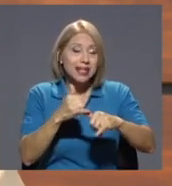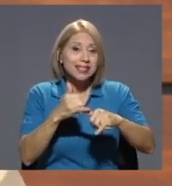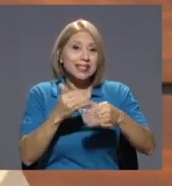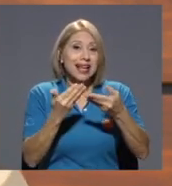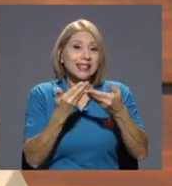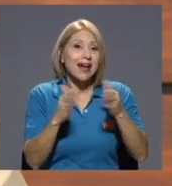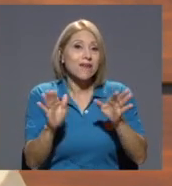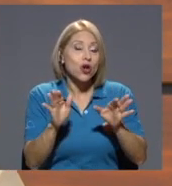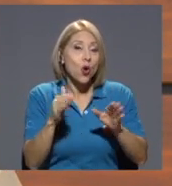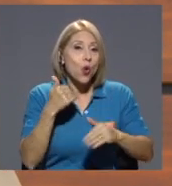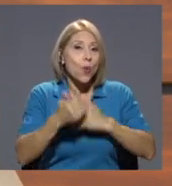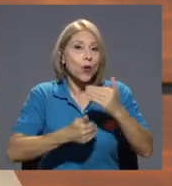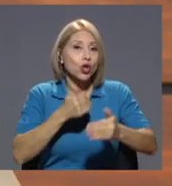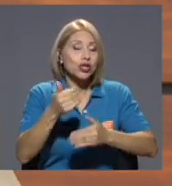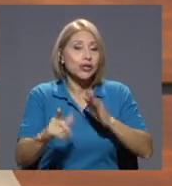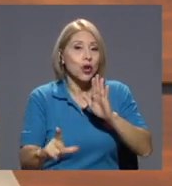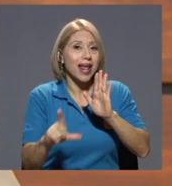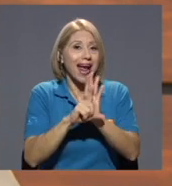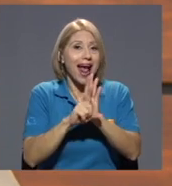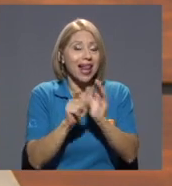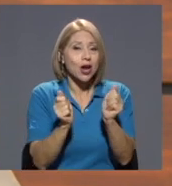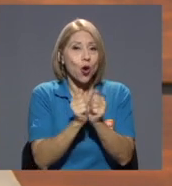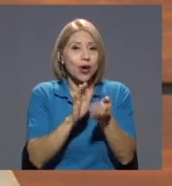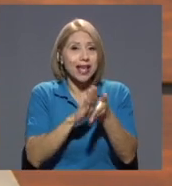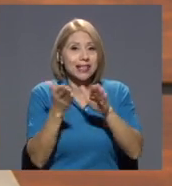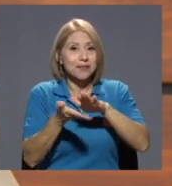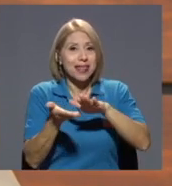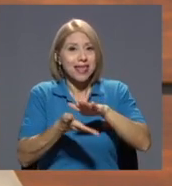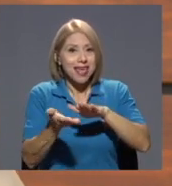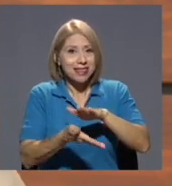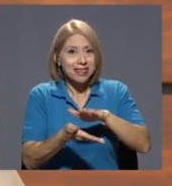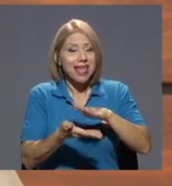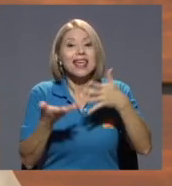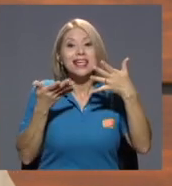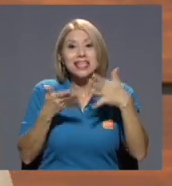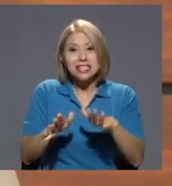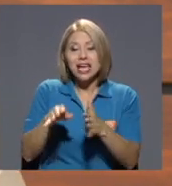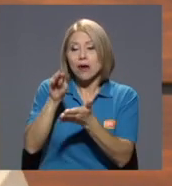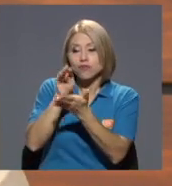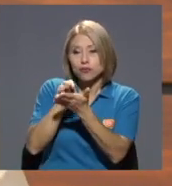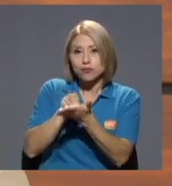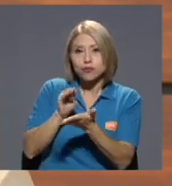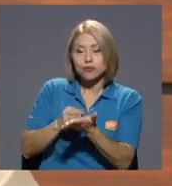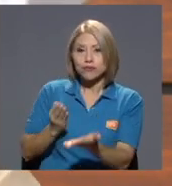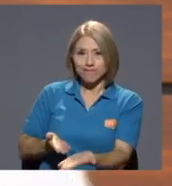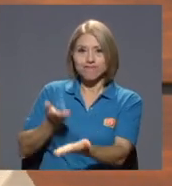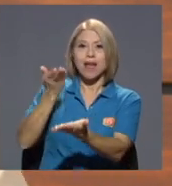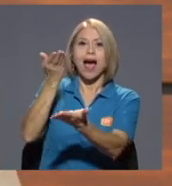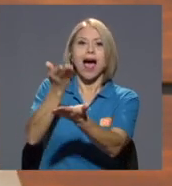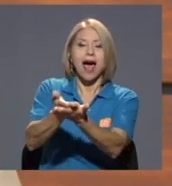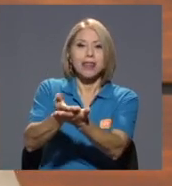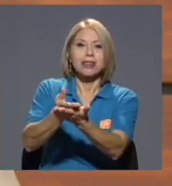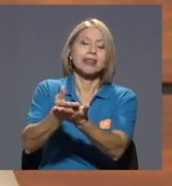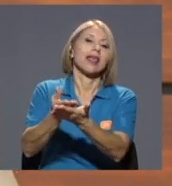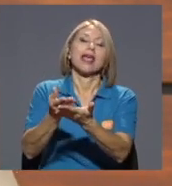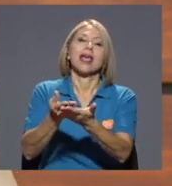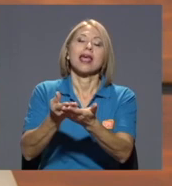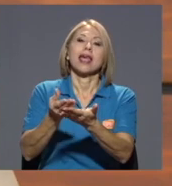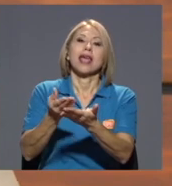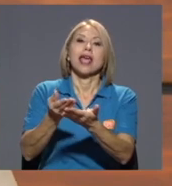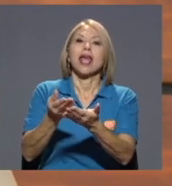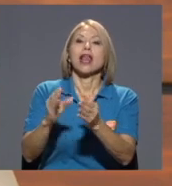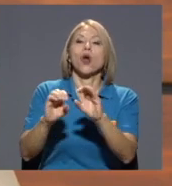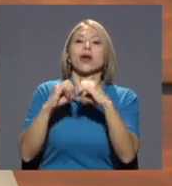y así lo hemos hecho ver ante el organismo internacional básicamente al final lo que estamos pidiendo